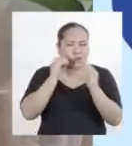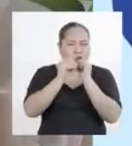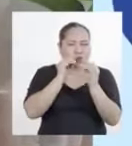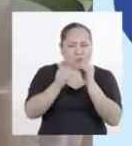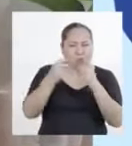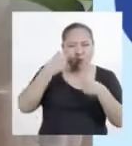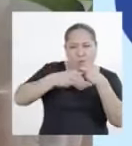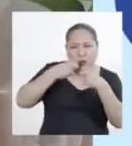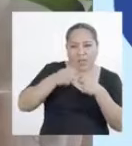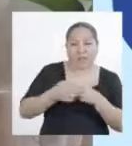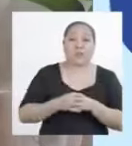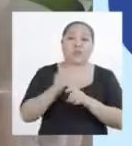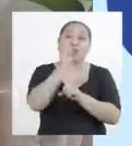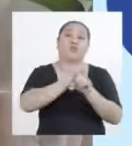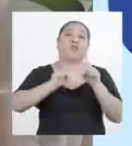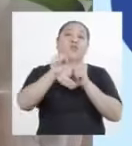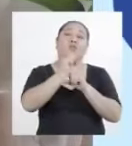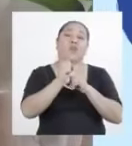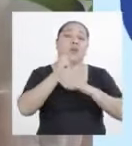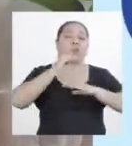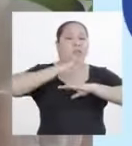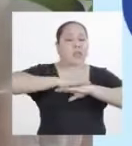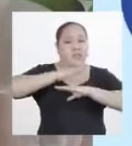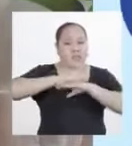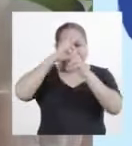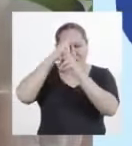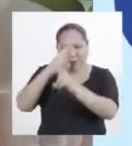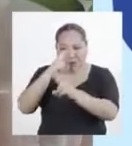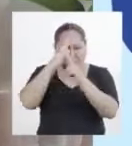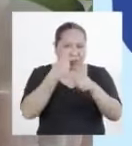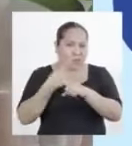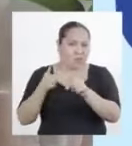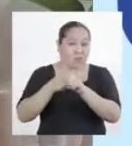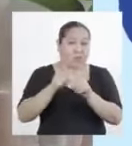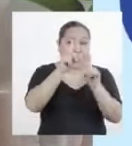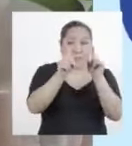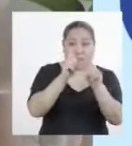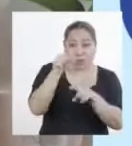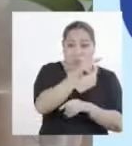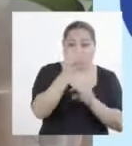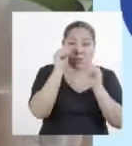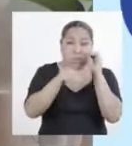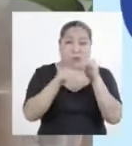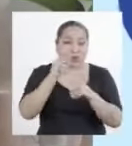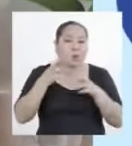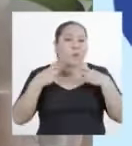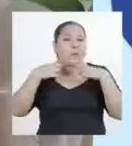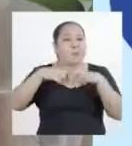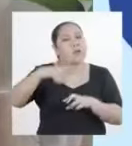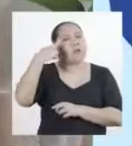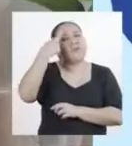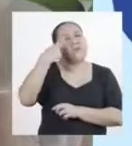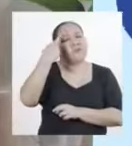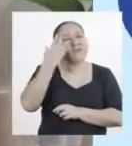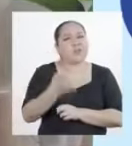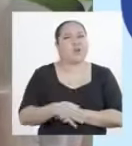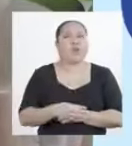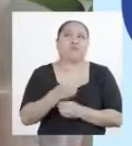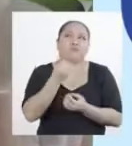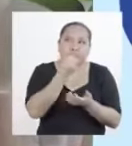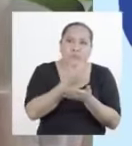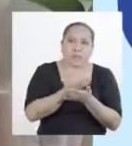superar nuestras dificultades Y construir una sociedad en armonía y respeto a la diversidad Las preguntas que desarrollaron nos han